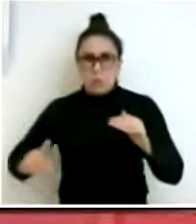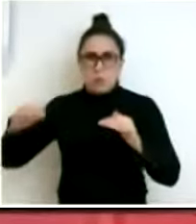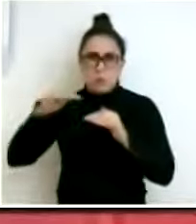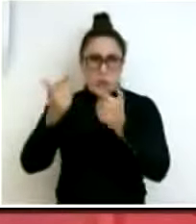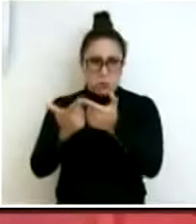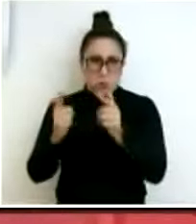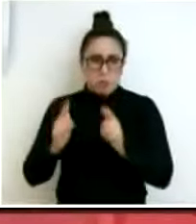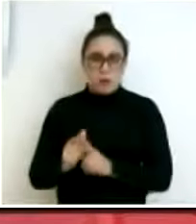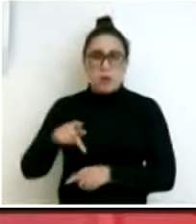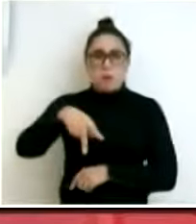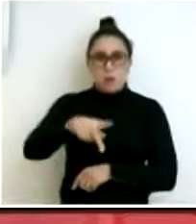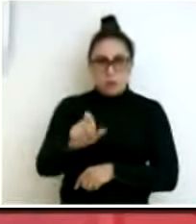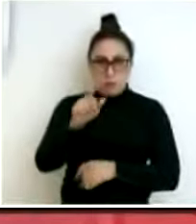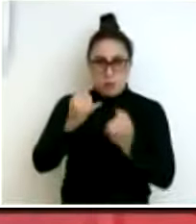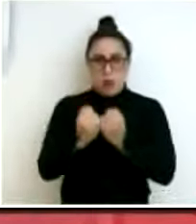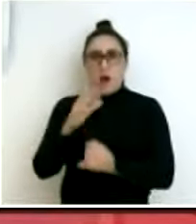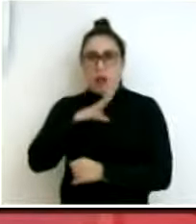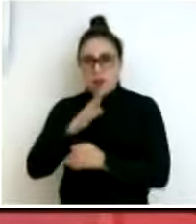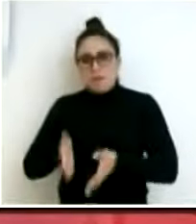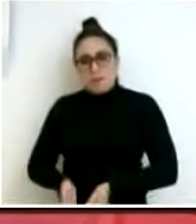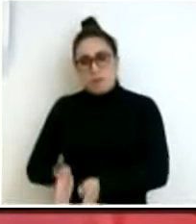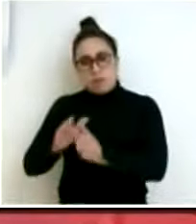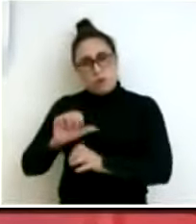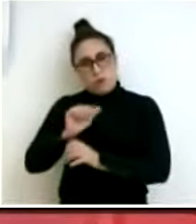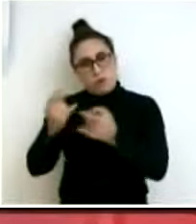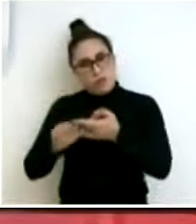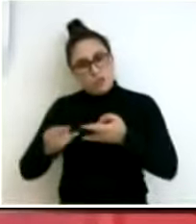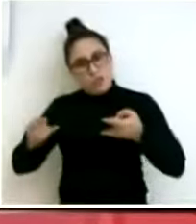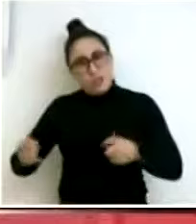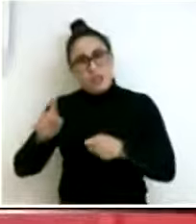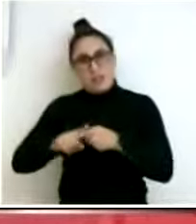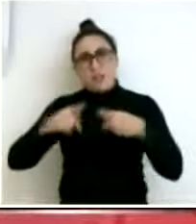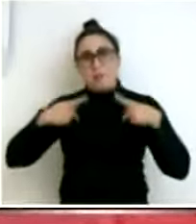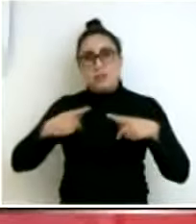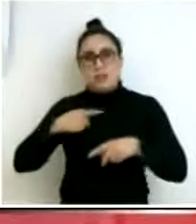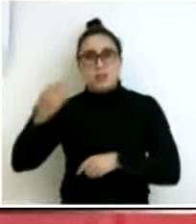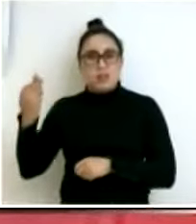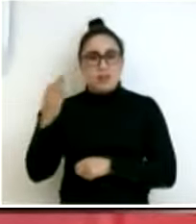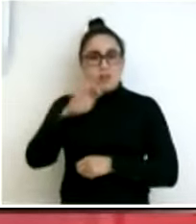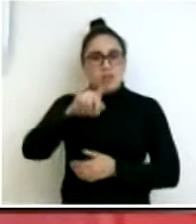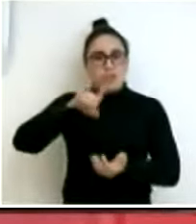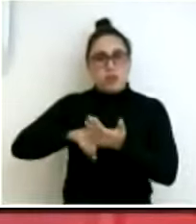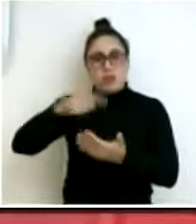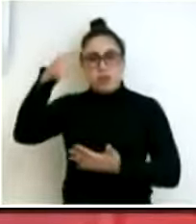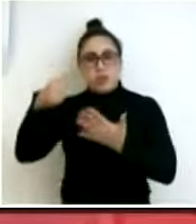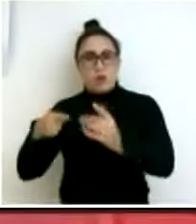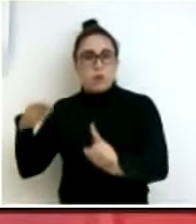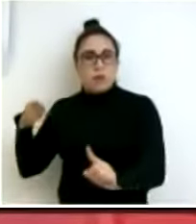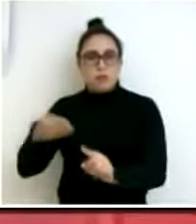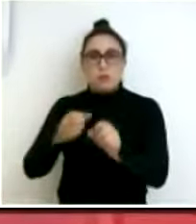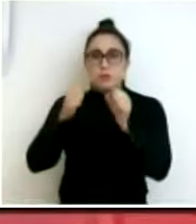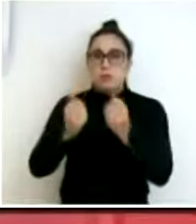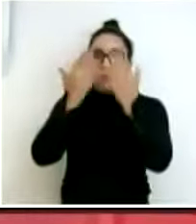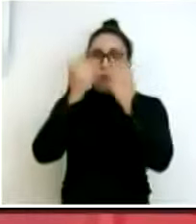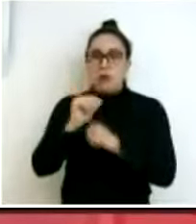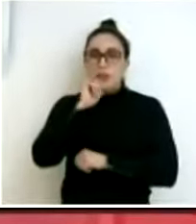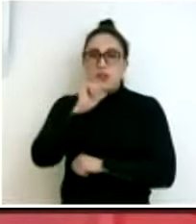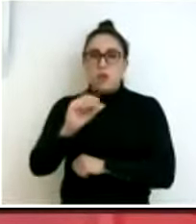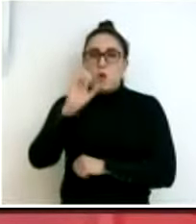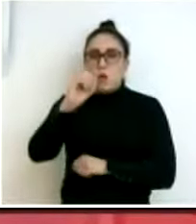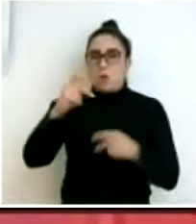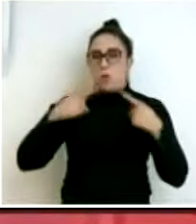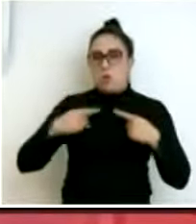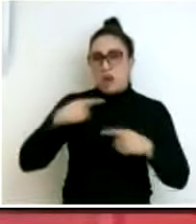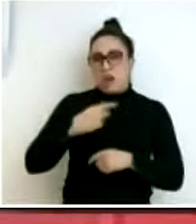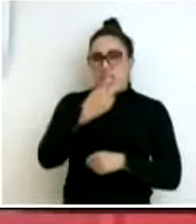pero también le escriben los traidores, aquellos que mudan de convicciones, que se venden o se